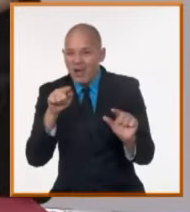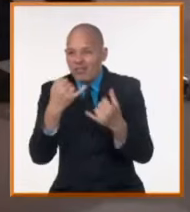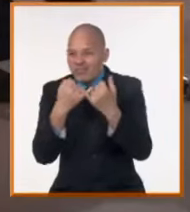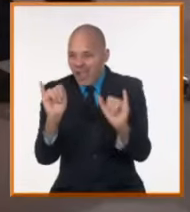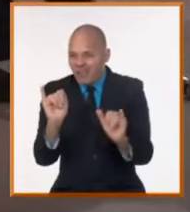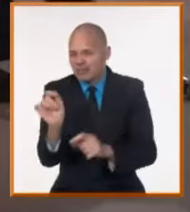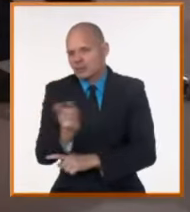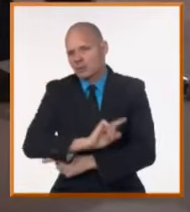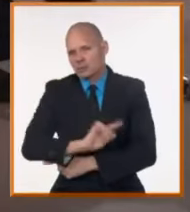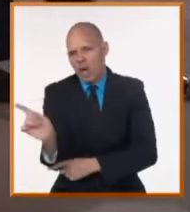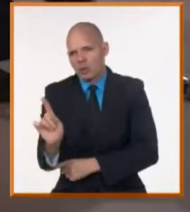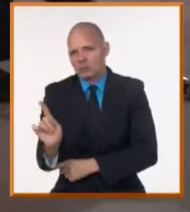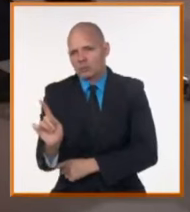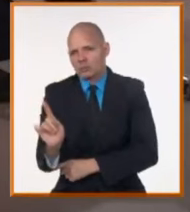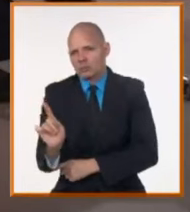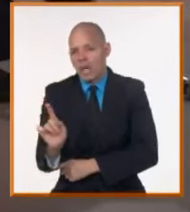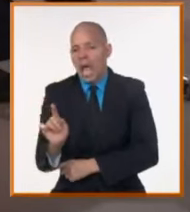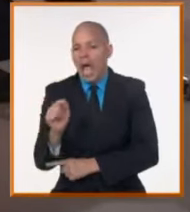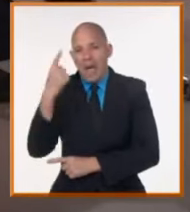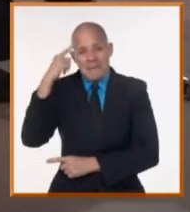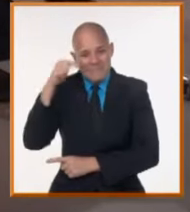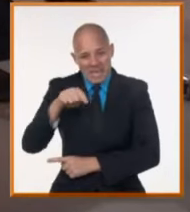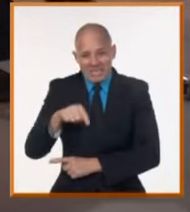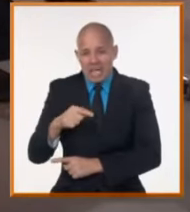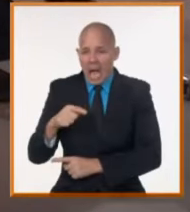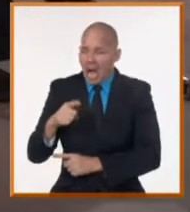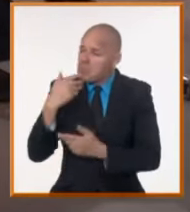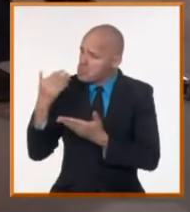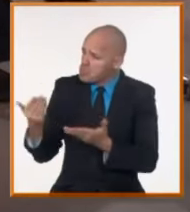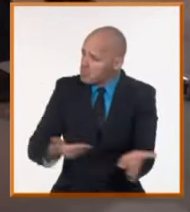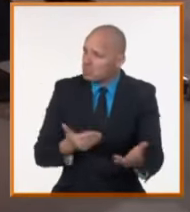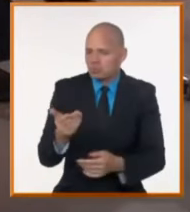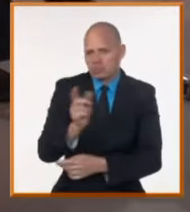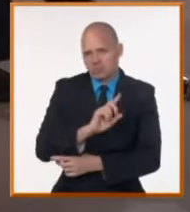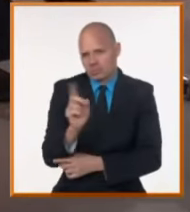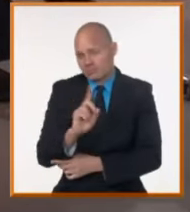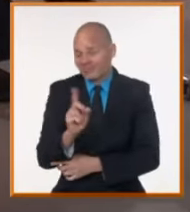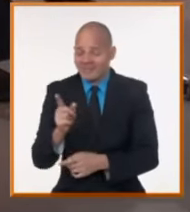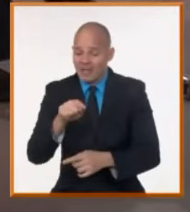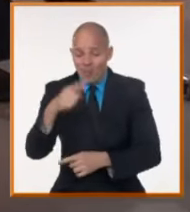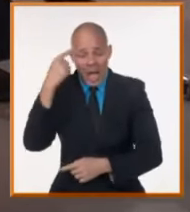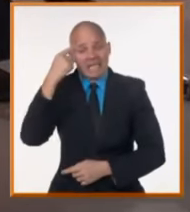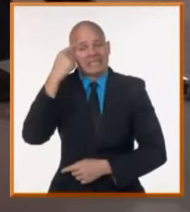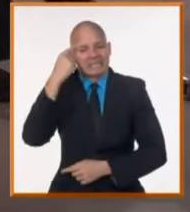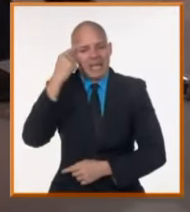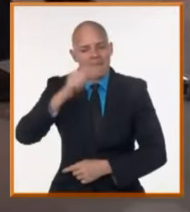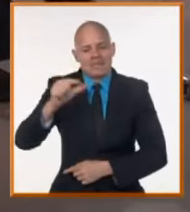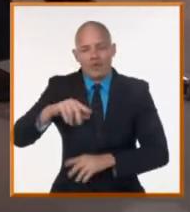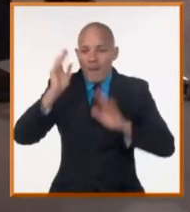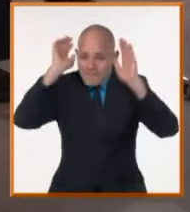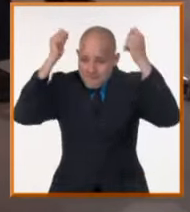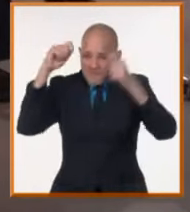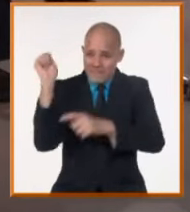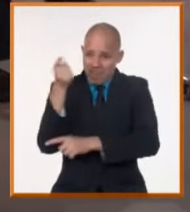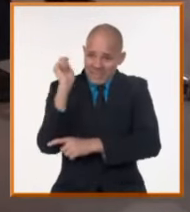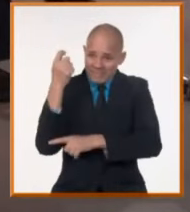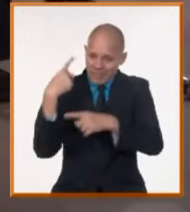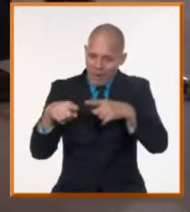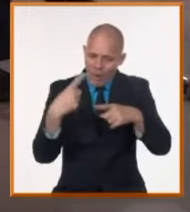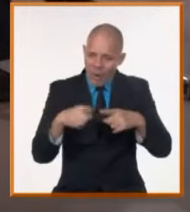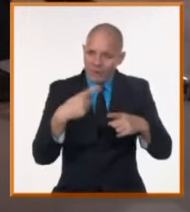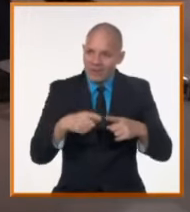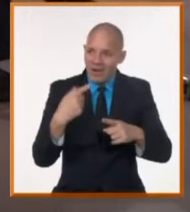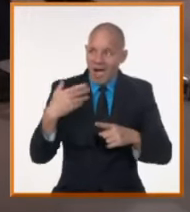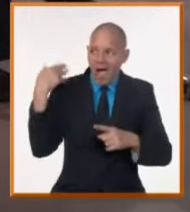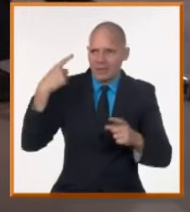mundo. Ya en al principio del siglo XX ya son la potencia más grande del mundo. Y ya tienen una armada suficiente como para empezar a disputar y